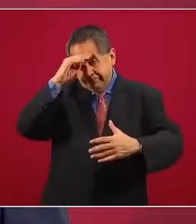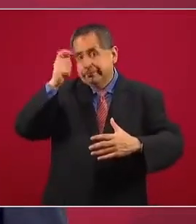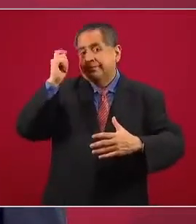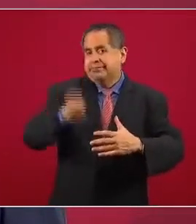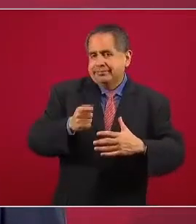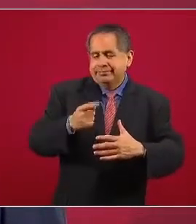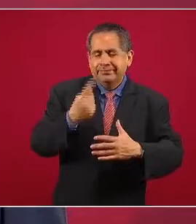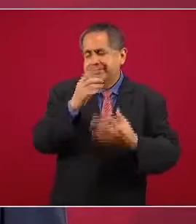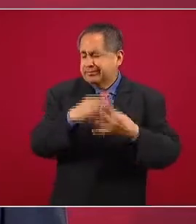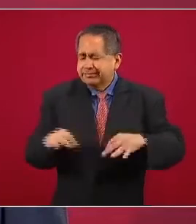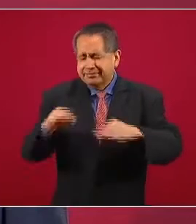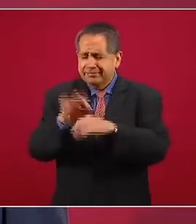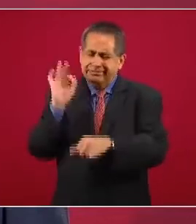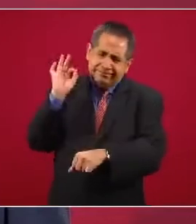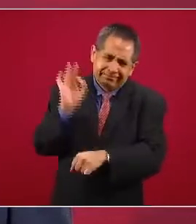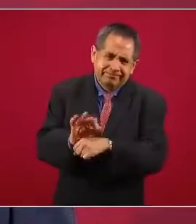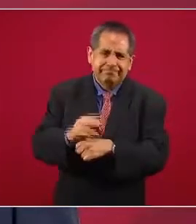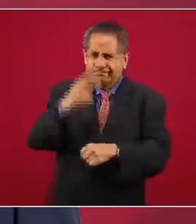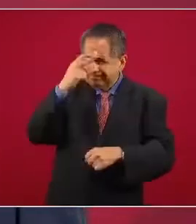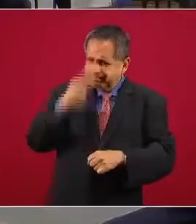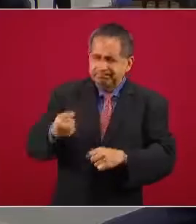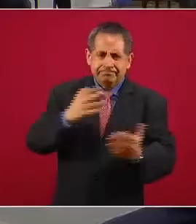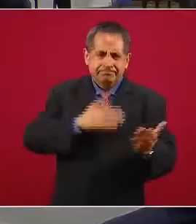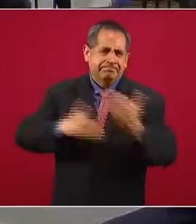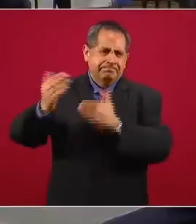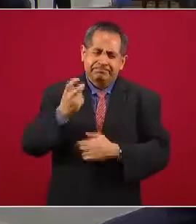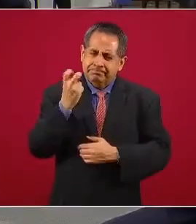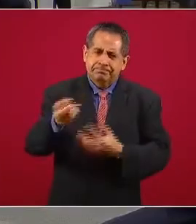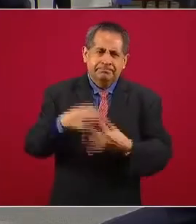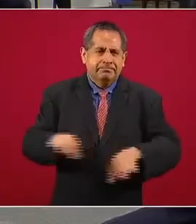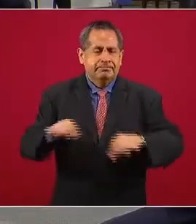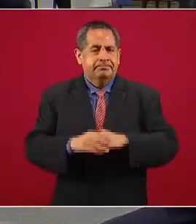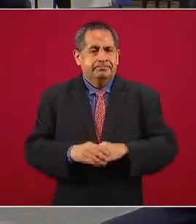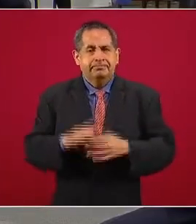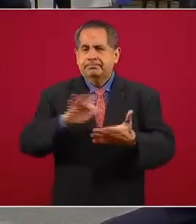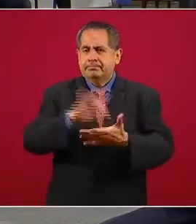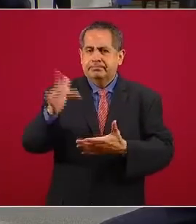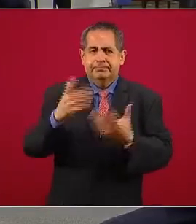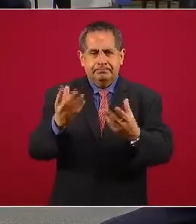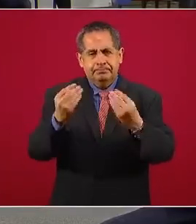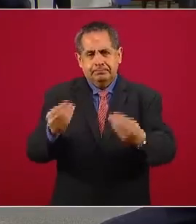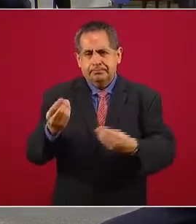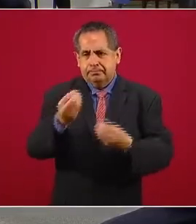todo, pensemos en el bien de México. Muchas gracias por esta oportunidad.